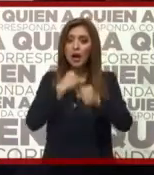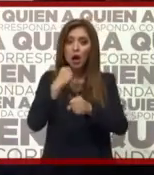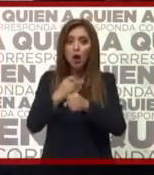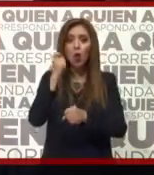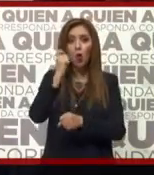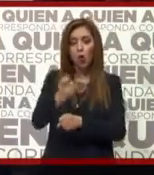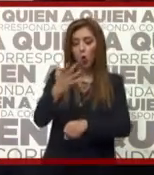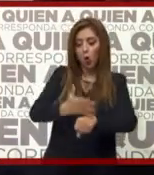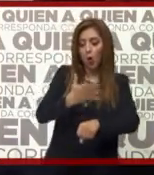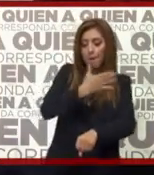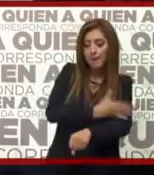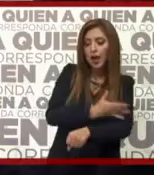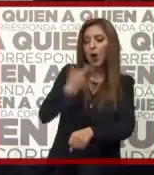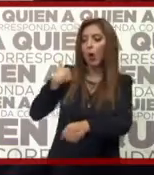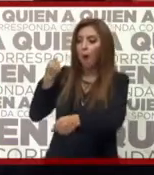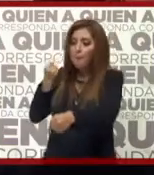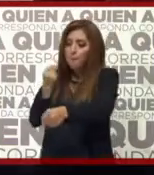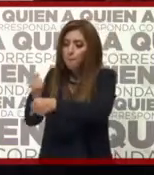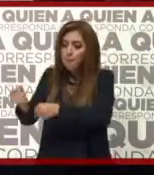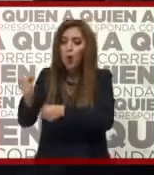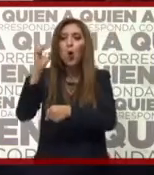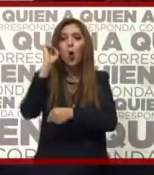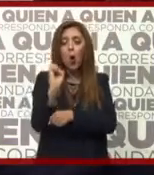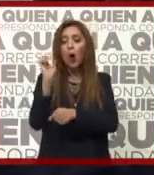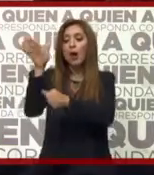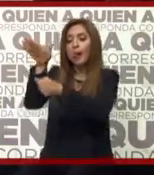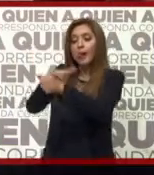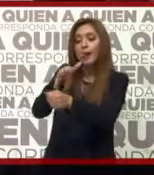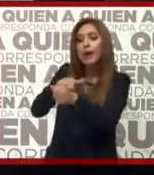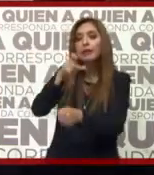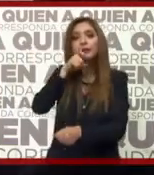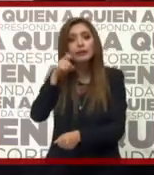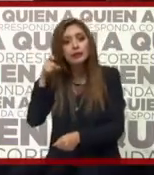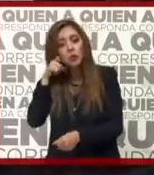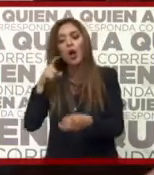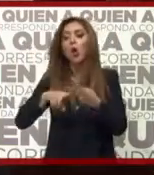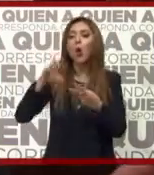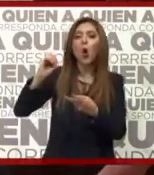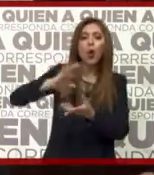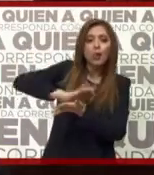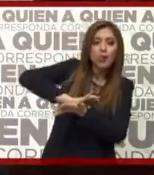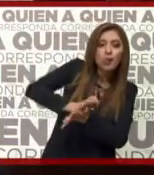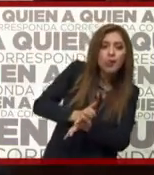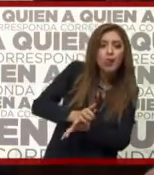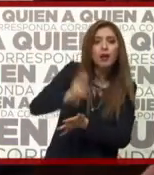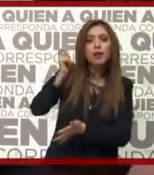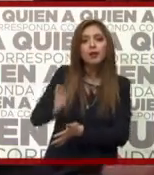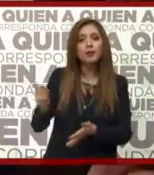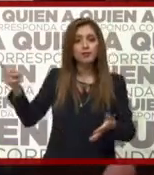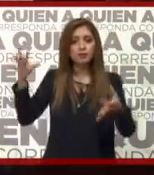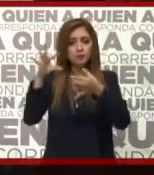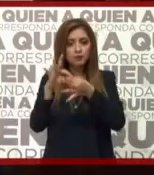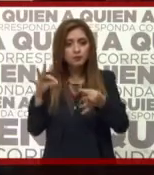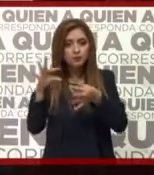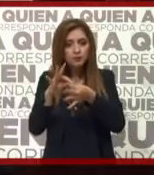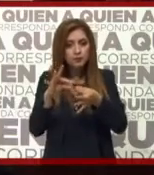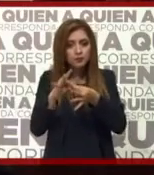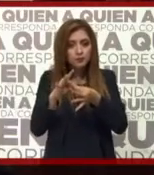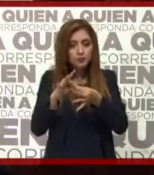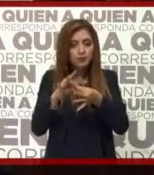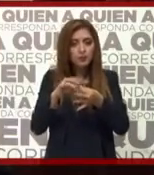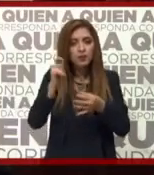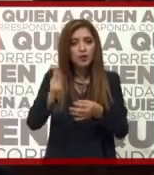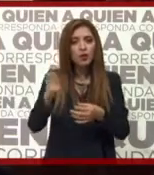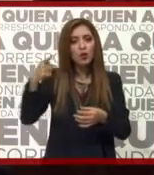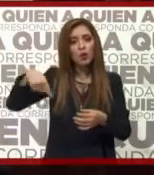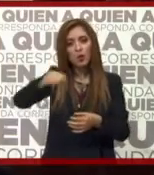un compañero o compañera o la acosa sexualmente o la discrimina está cometiendo conductas que